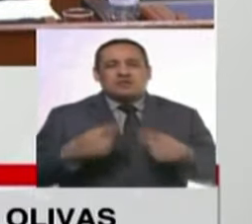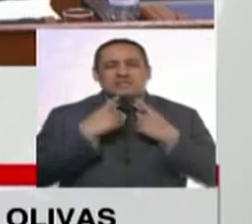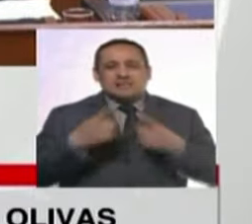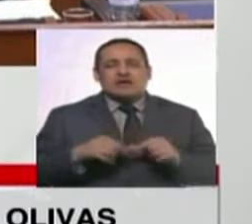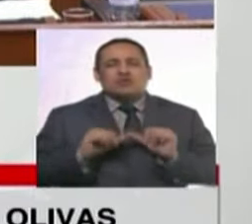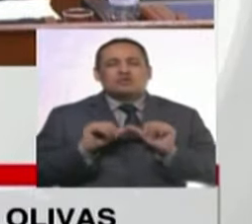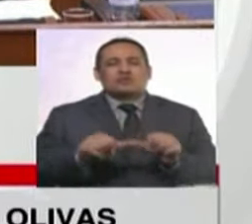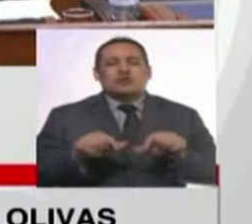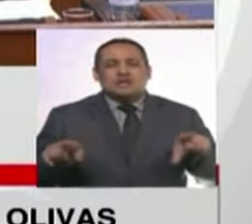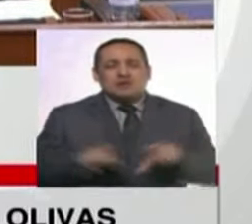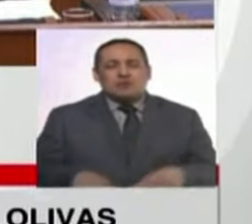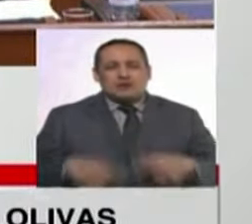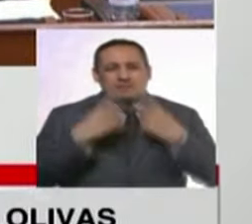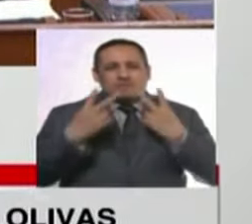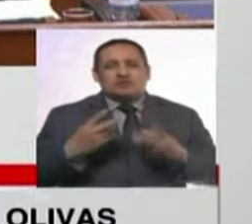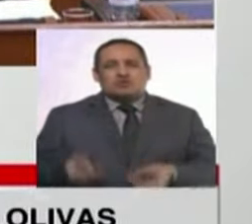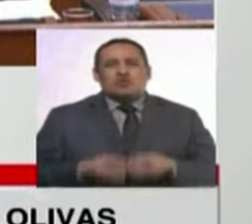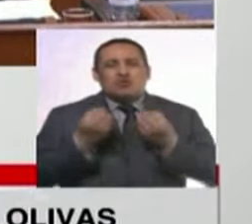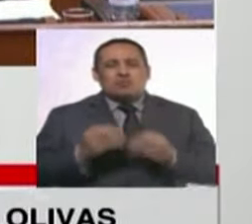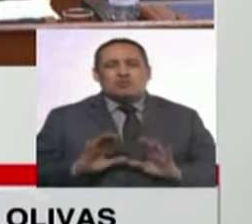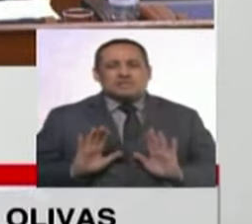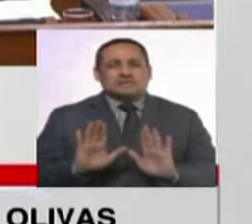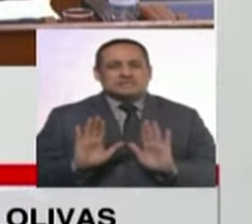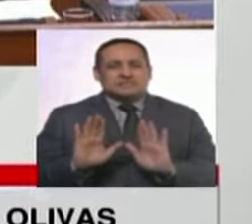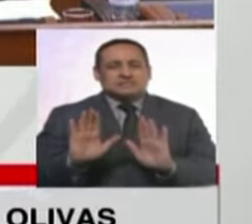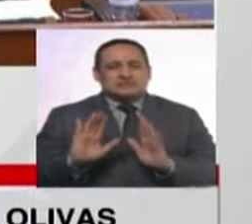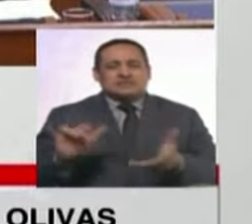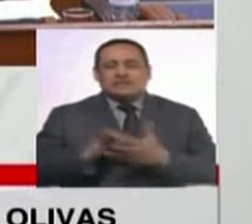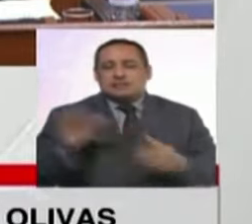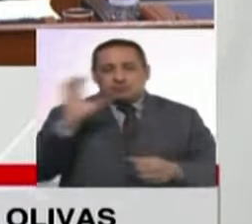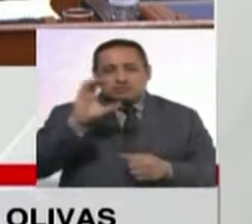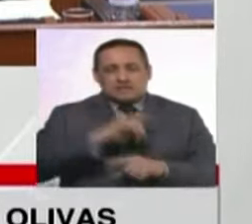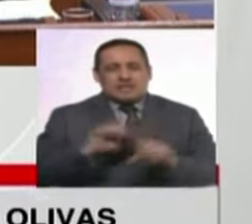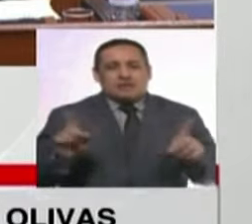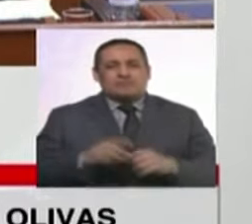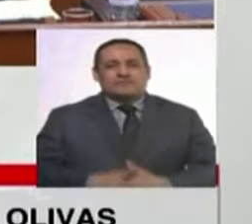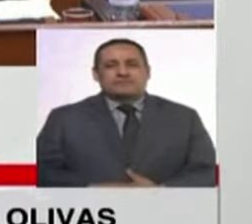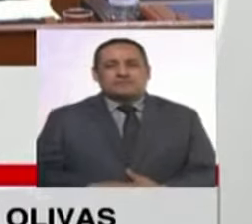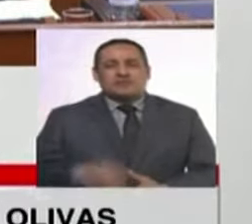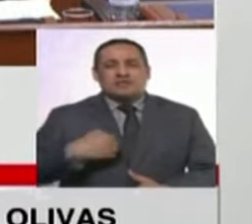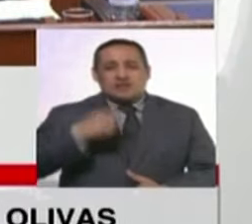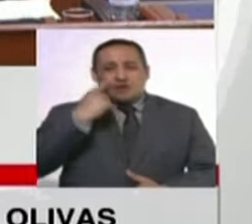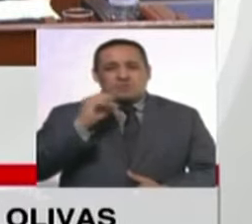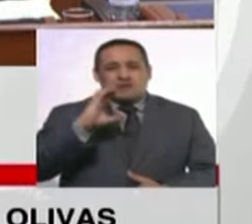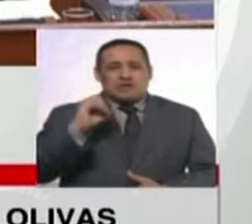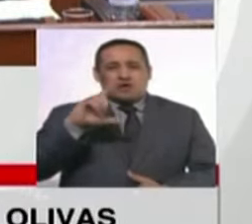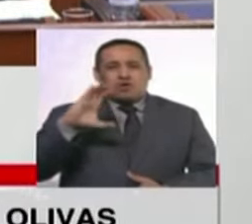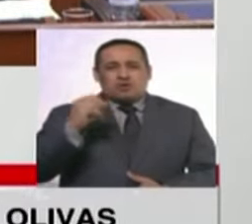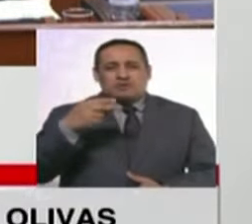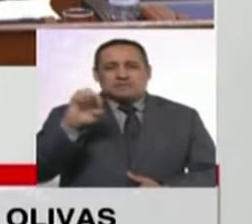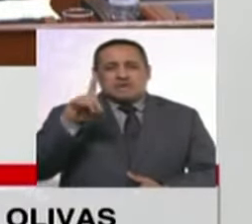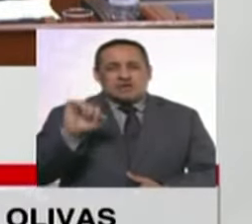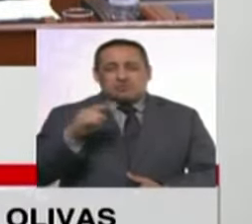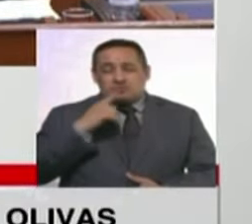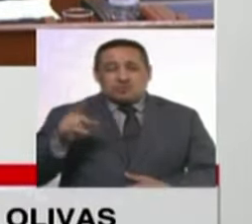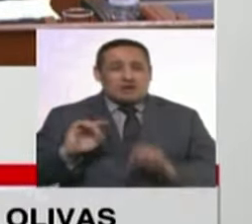que sigan viendo como empujarlos a que no se encuentren lo del Coronel colchado no es casualidad